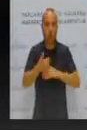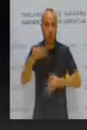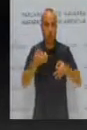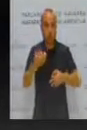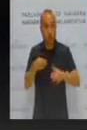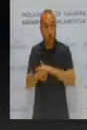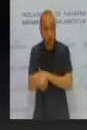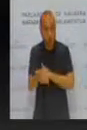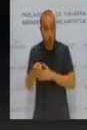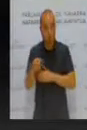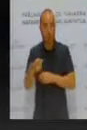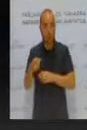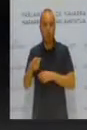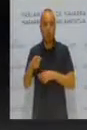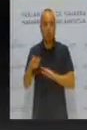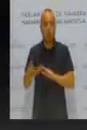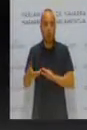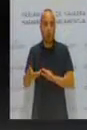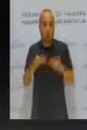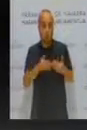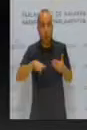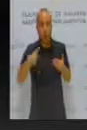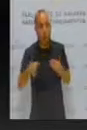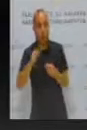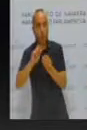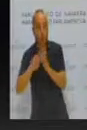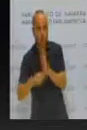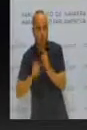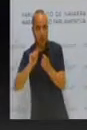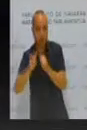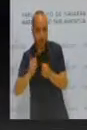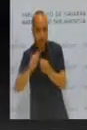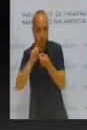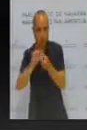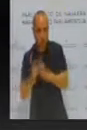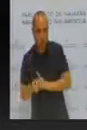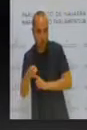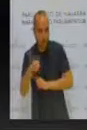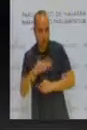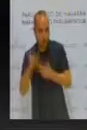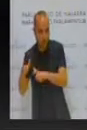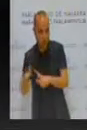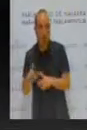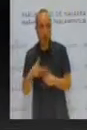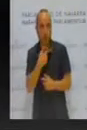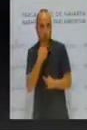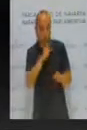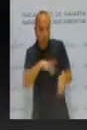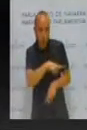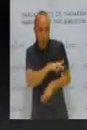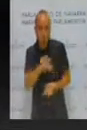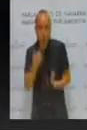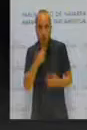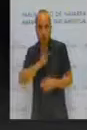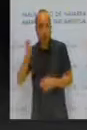modificaciones y a las rectificaciones del Departamento. En otras cosas, esa sentencia les dio la razón, pero en estas otras cuestiones de incumplimiento de la legalidad,